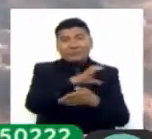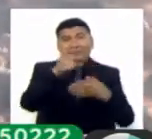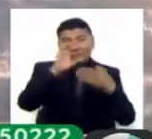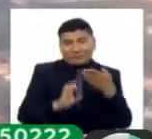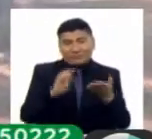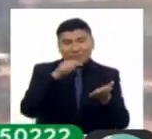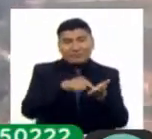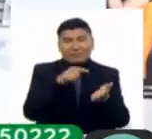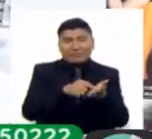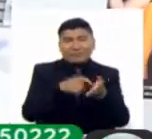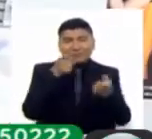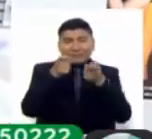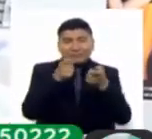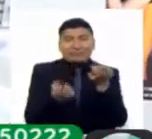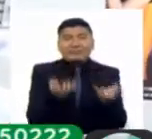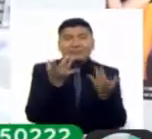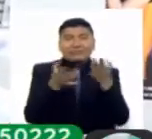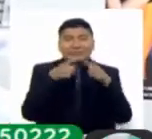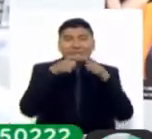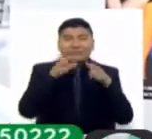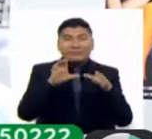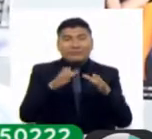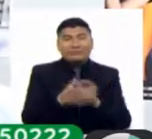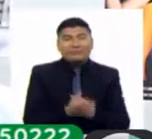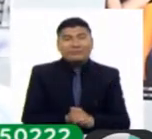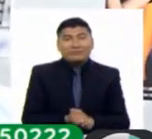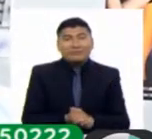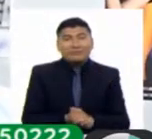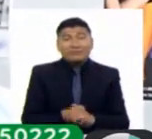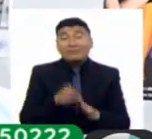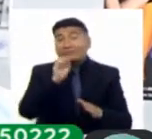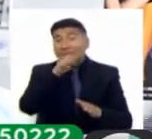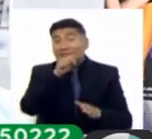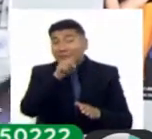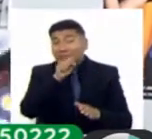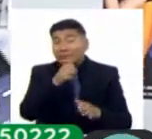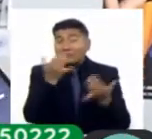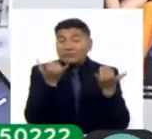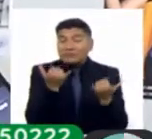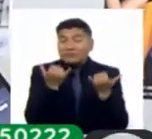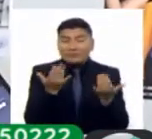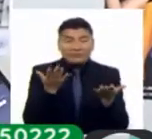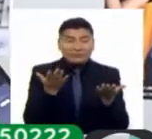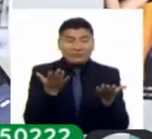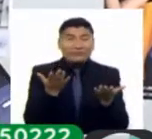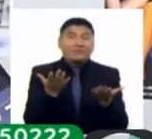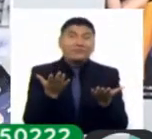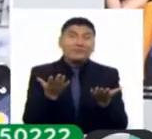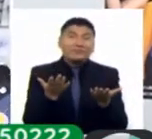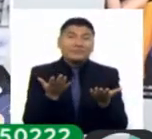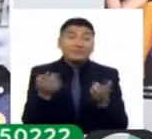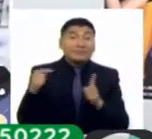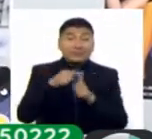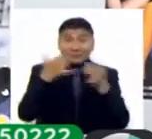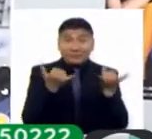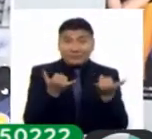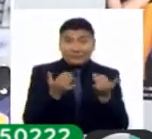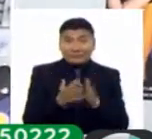¿no?, estas operaciones que se Los tienen. franceses ya se están yendo de estos municipios. Sí. Hoy, hasta hoy.